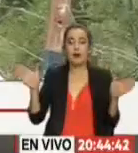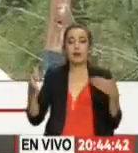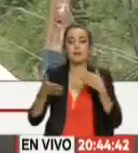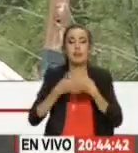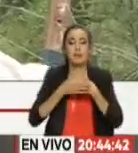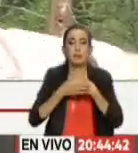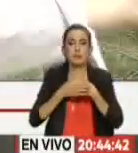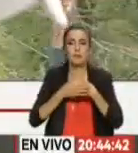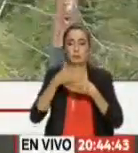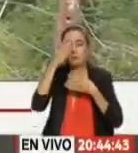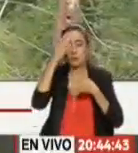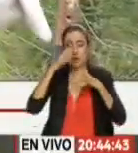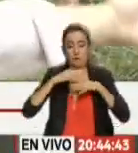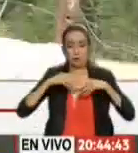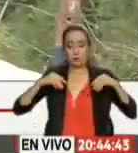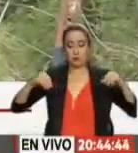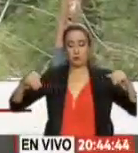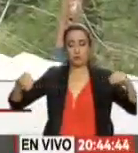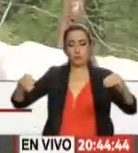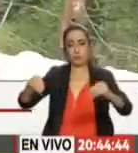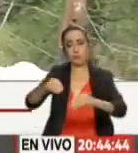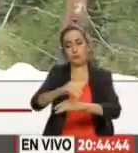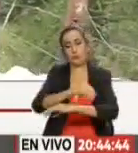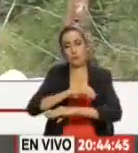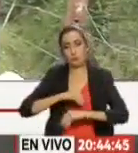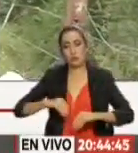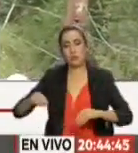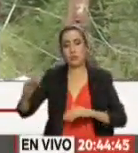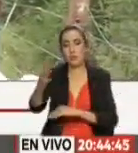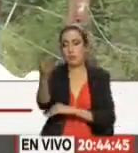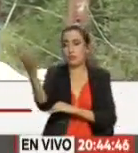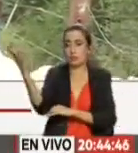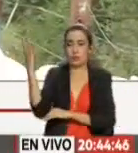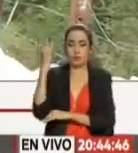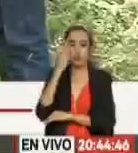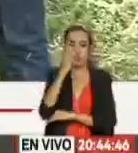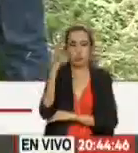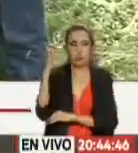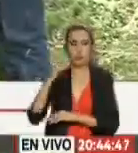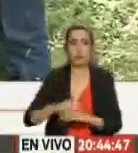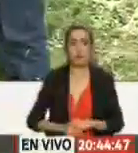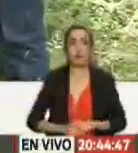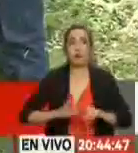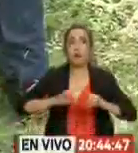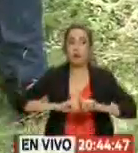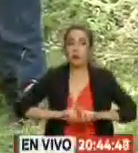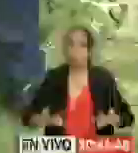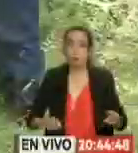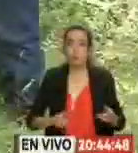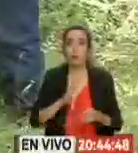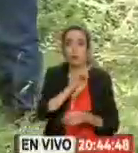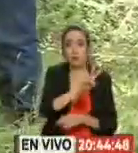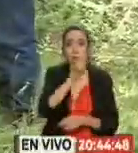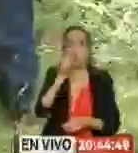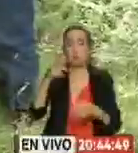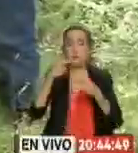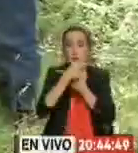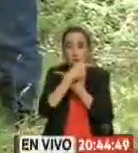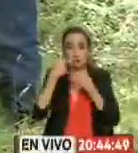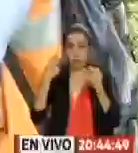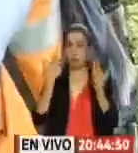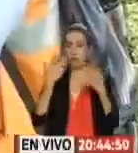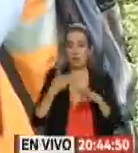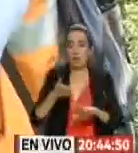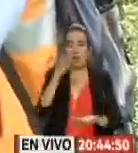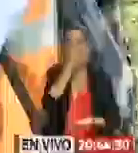por lo que venía el aluvión con piedras, árboles y con todo lo demás, como hemos visto. Pero el aluvión del viernes 22 de marzo no fue el